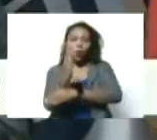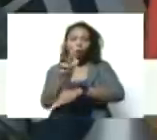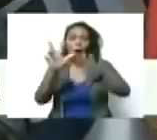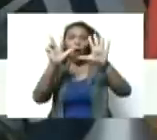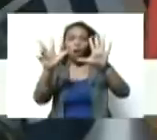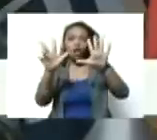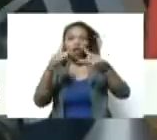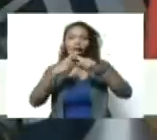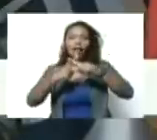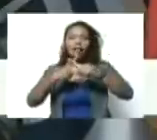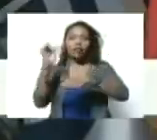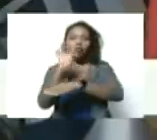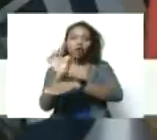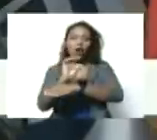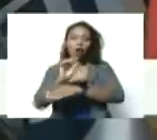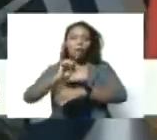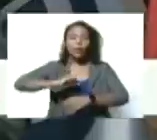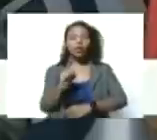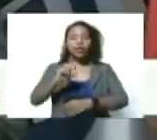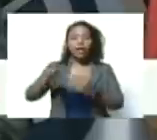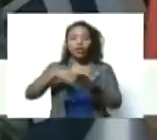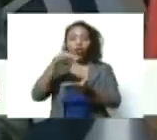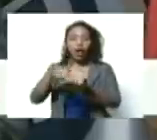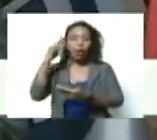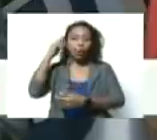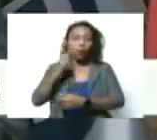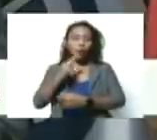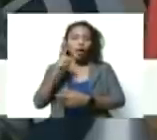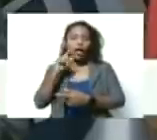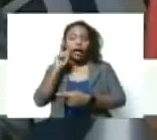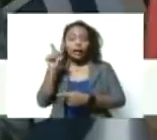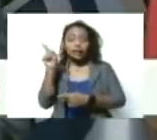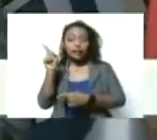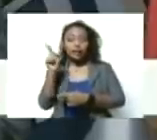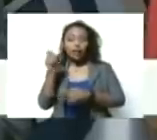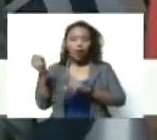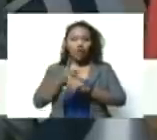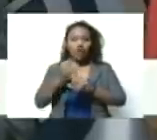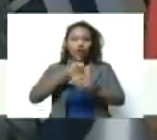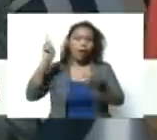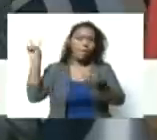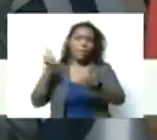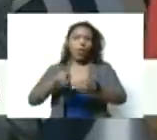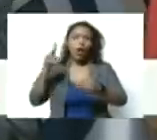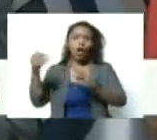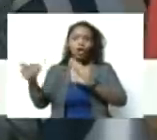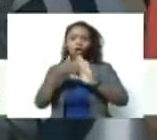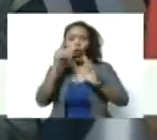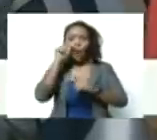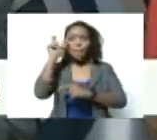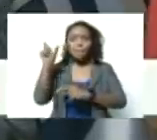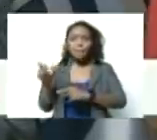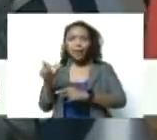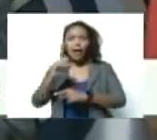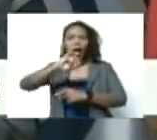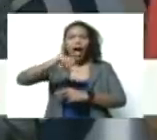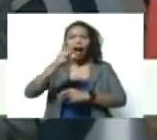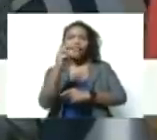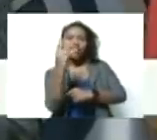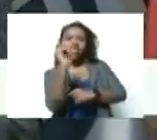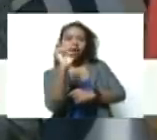de la Policía Nacional Bolivariana por los delitos de violación y trato cruel en contra de Javier Campos Amaya.